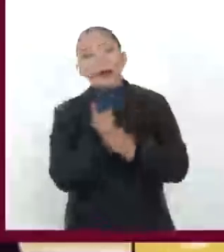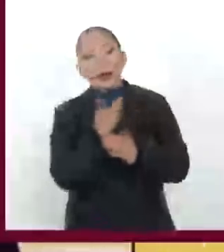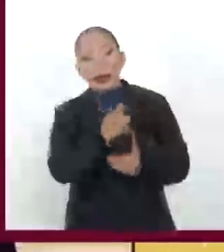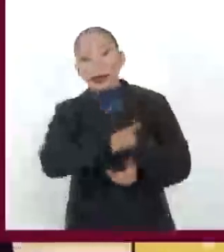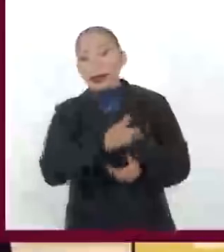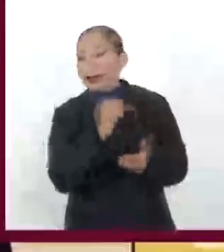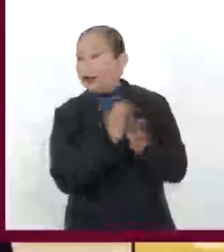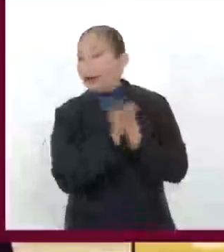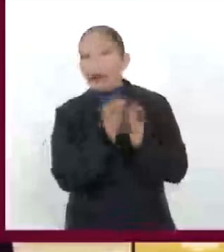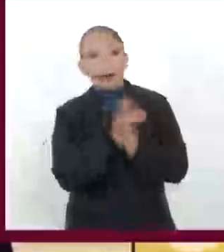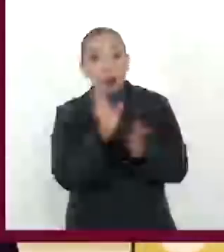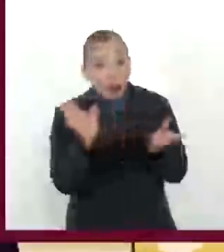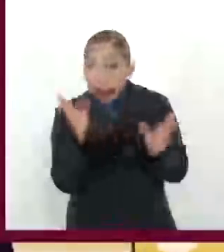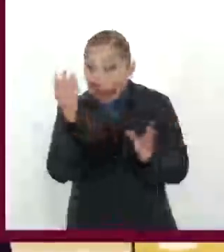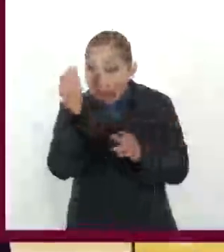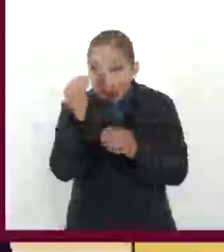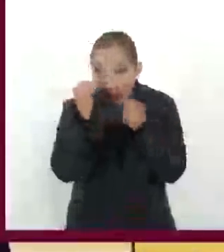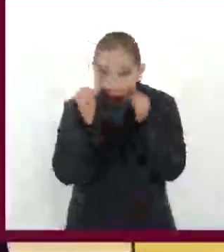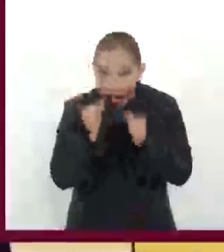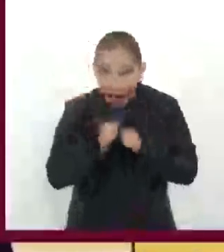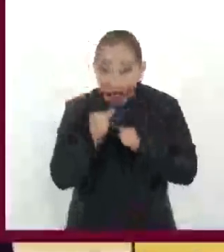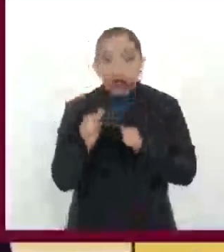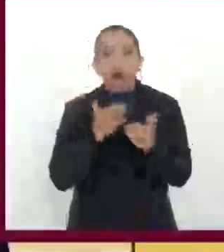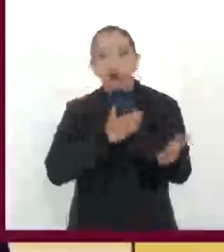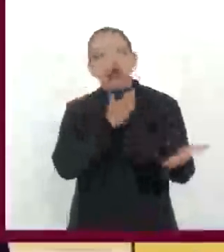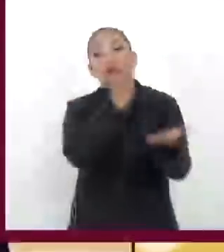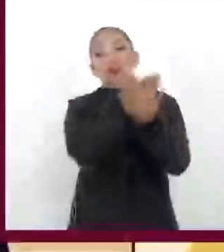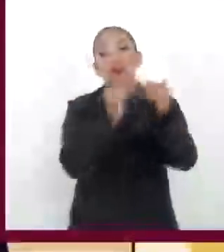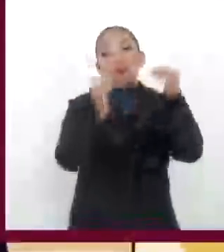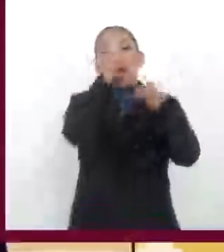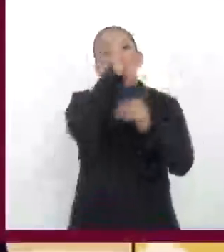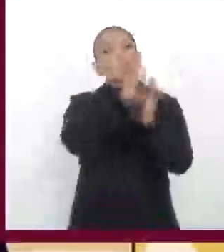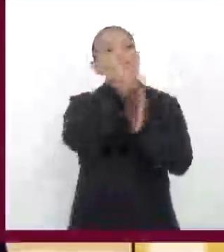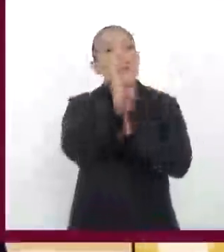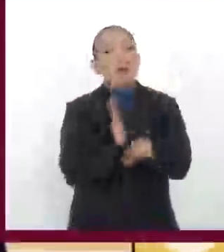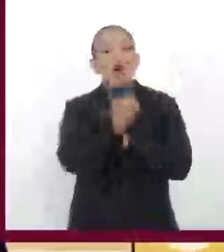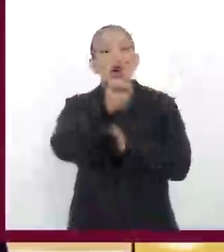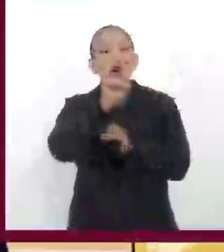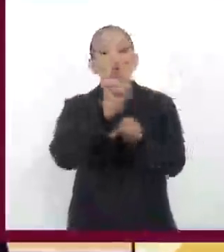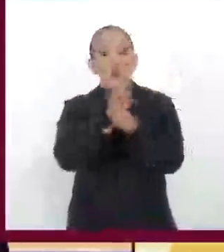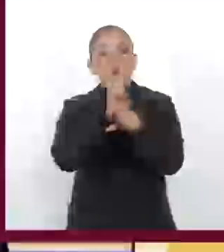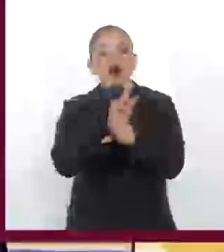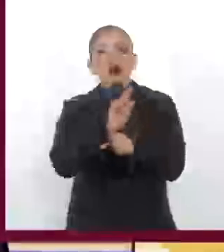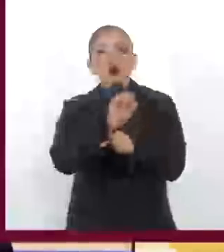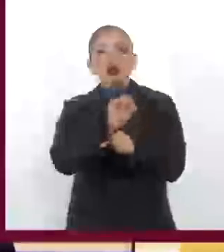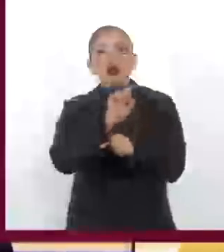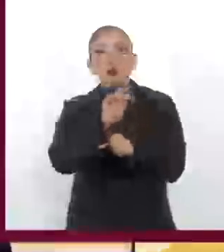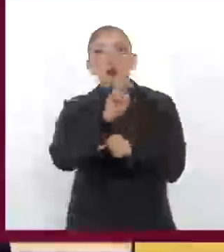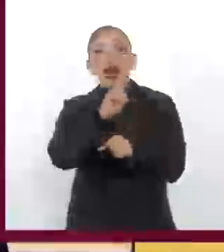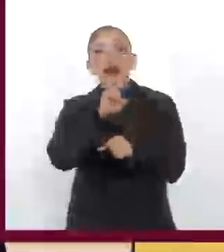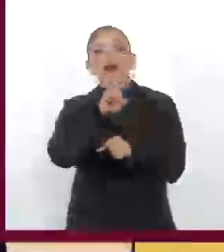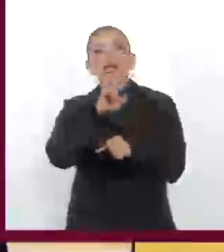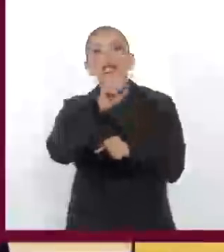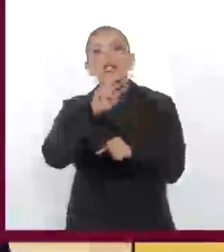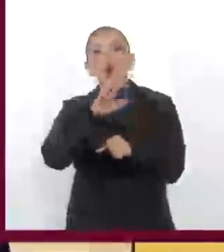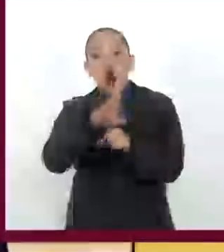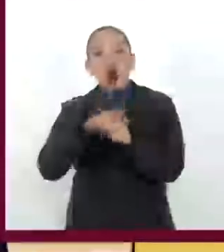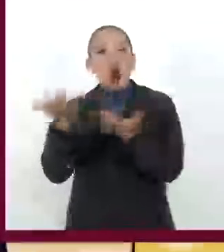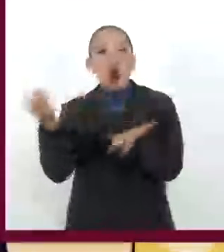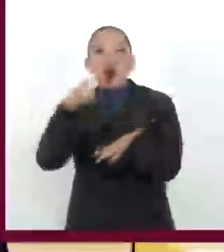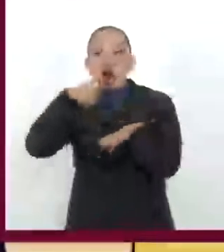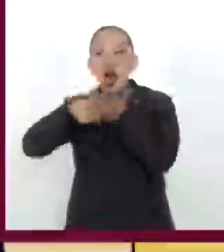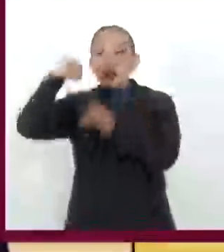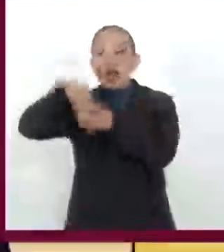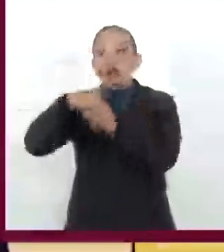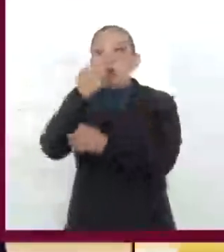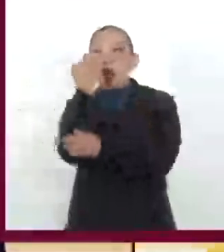caso omiso de esta petición, pueden acudir con instituciones superiores, por ejemplo, puede ser el supervisor, el inspector de zona o al